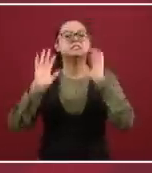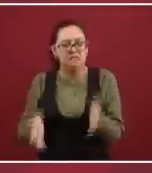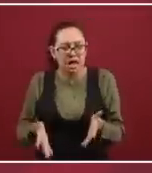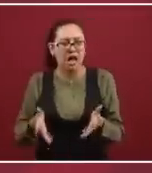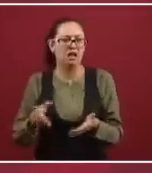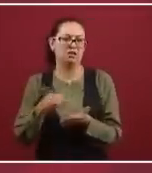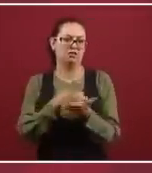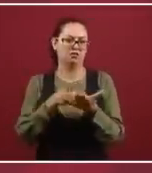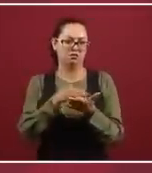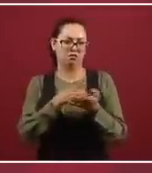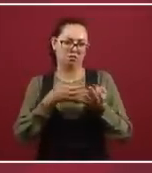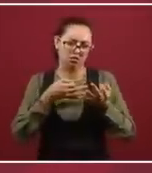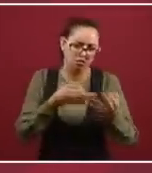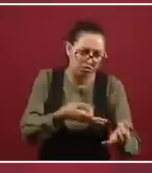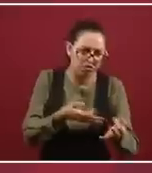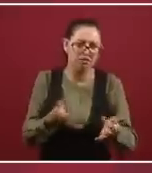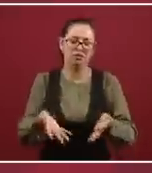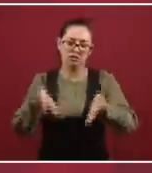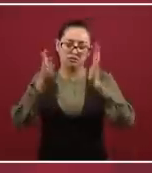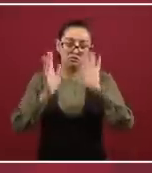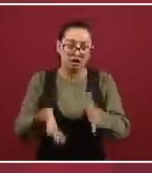si no hay